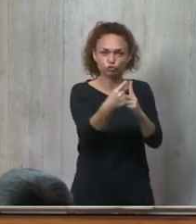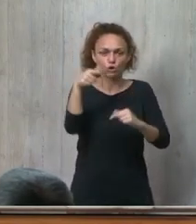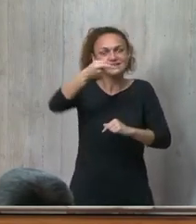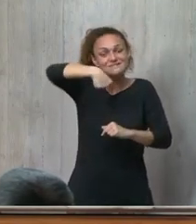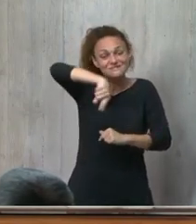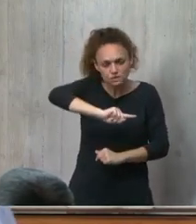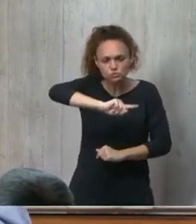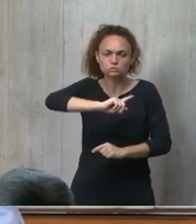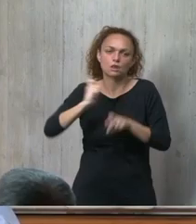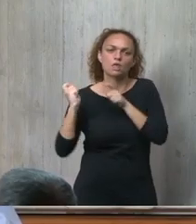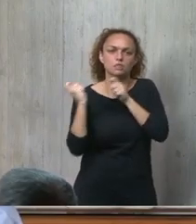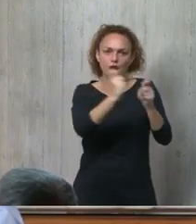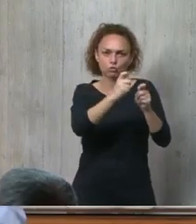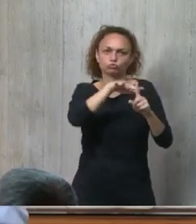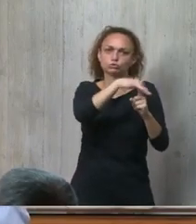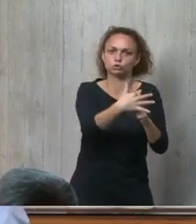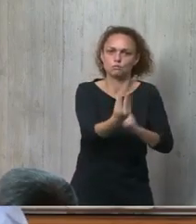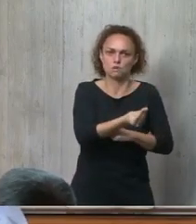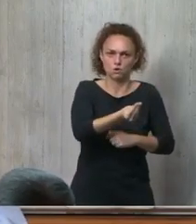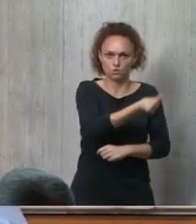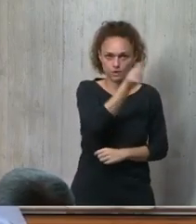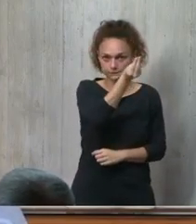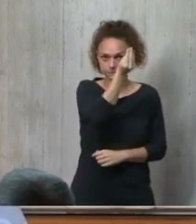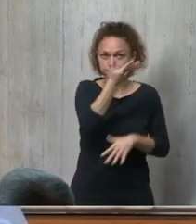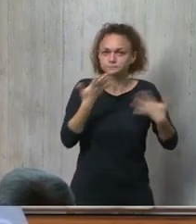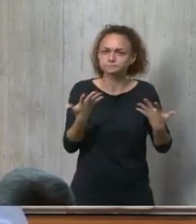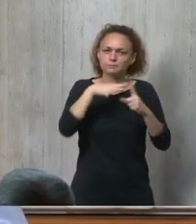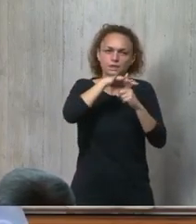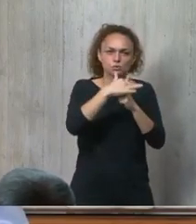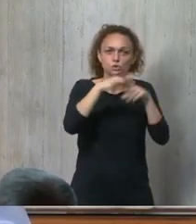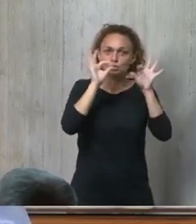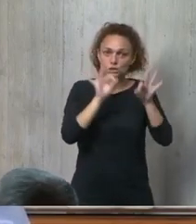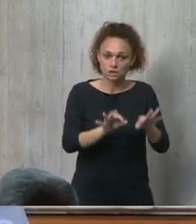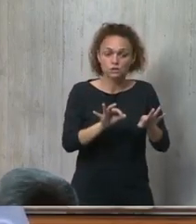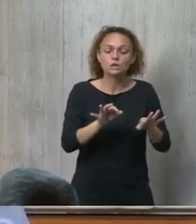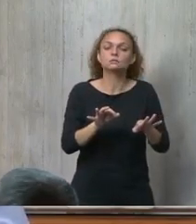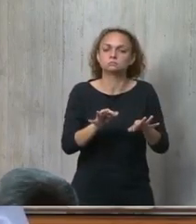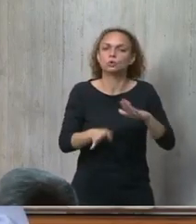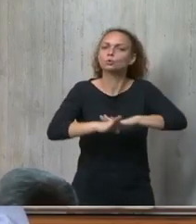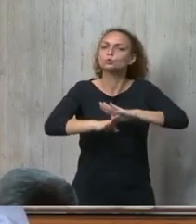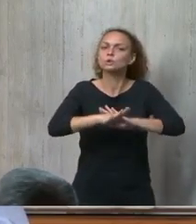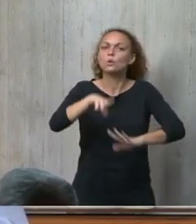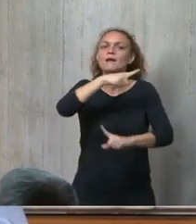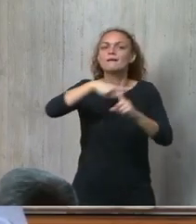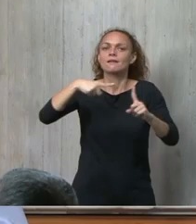situación. Como esta es la situación, se mantiene el nivel 2 desde el punto de vista